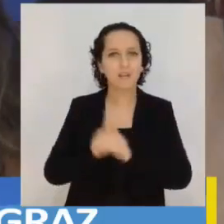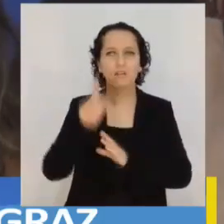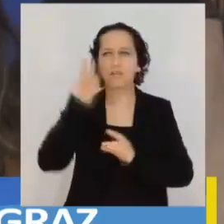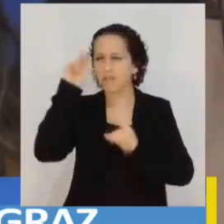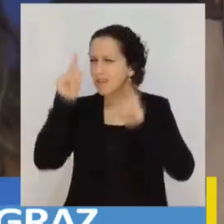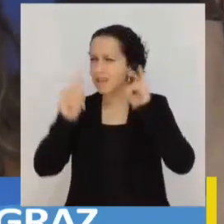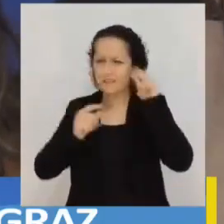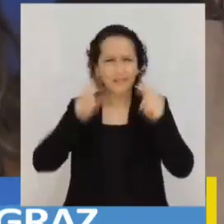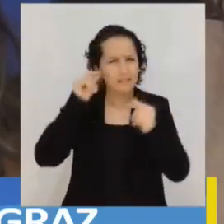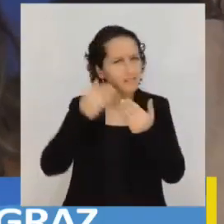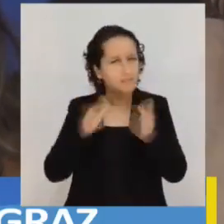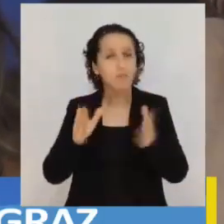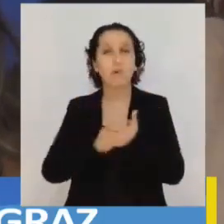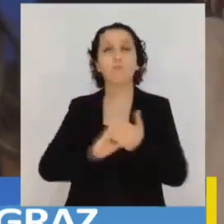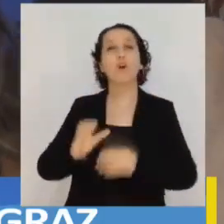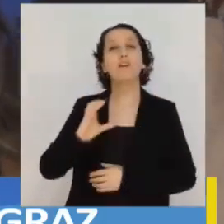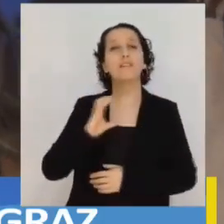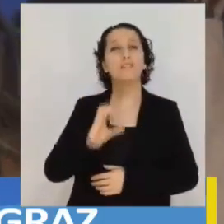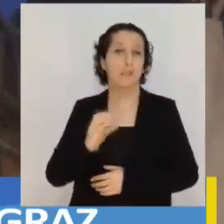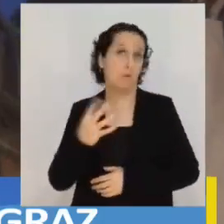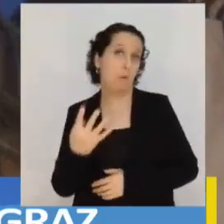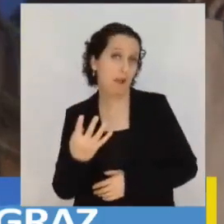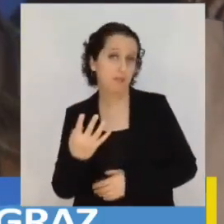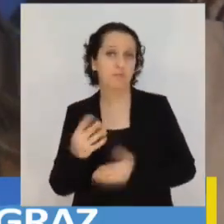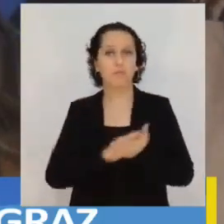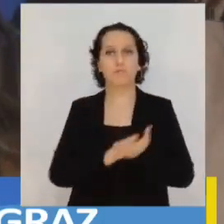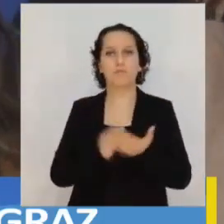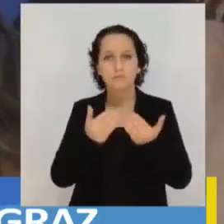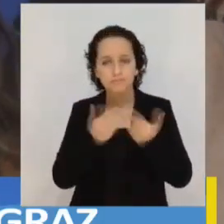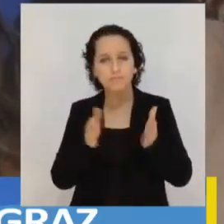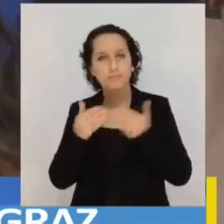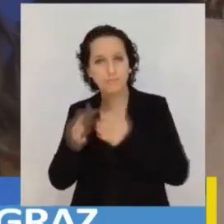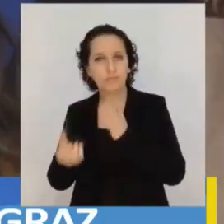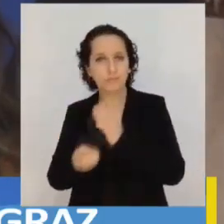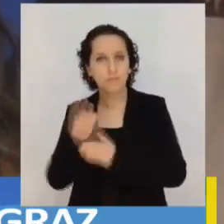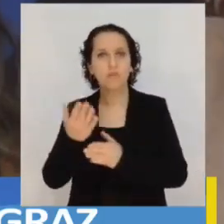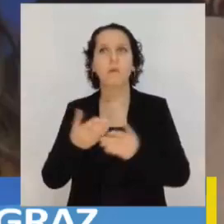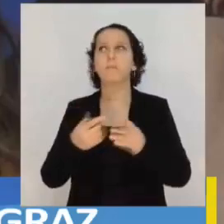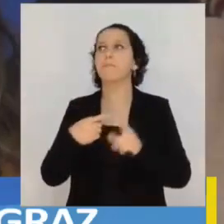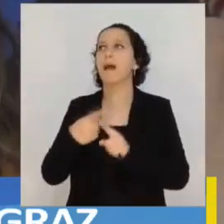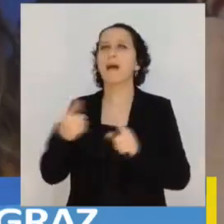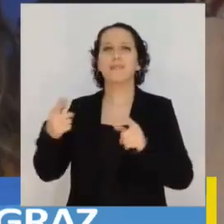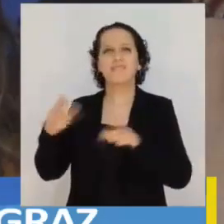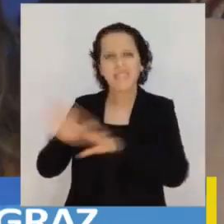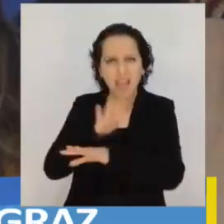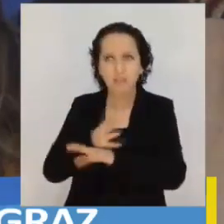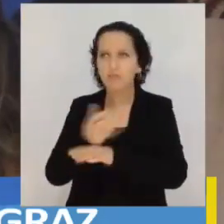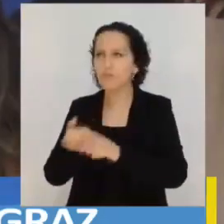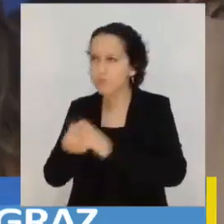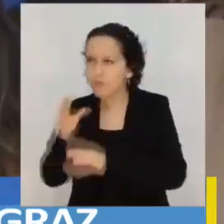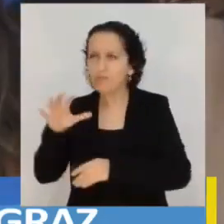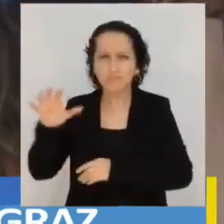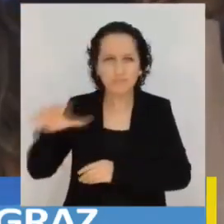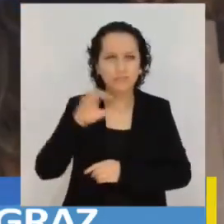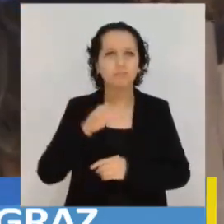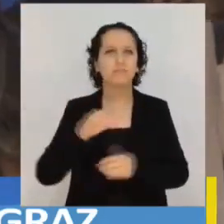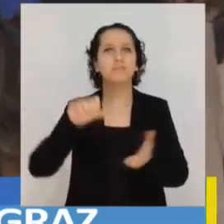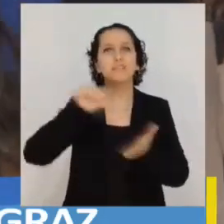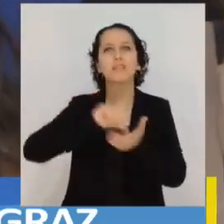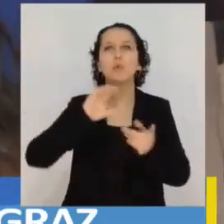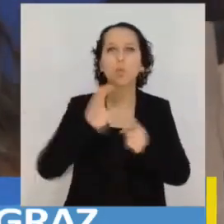se abran espacios como el C4, que haya más espacios, teatros, centros